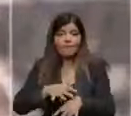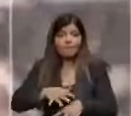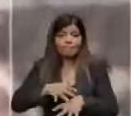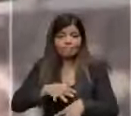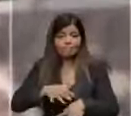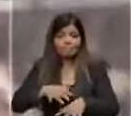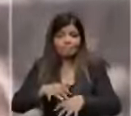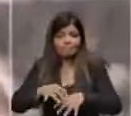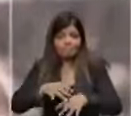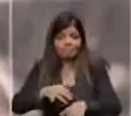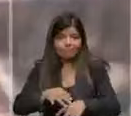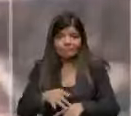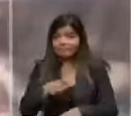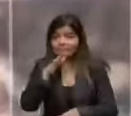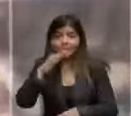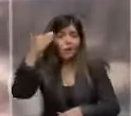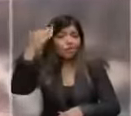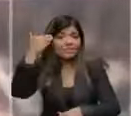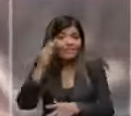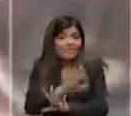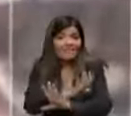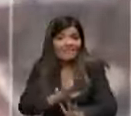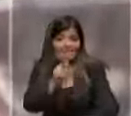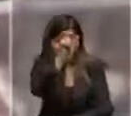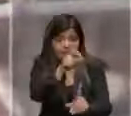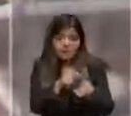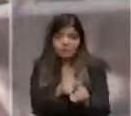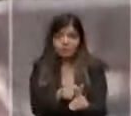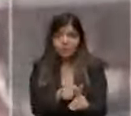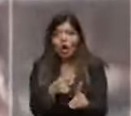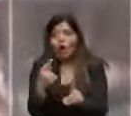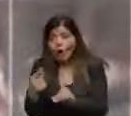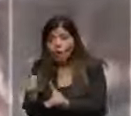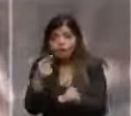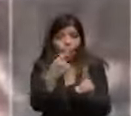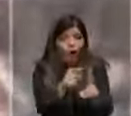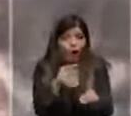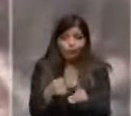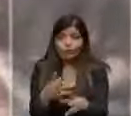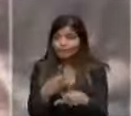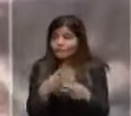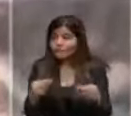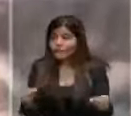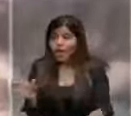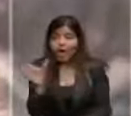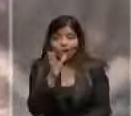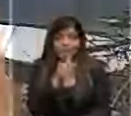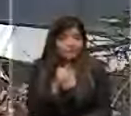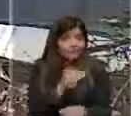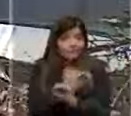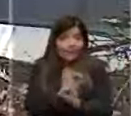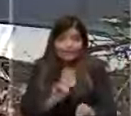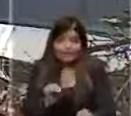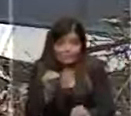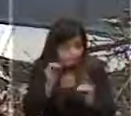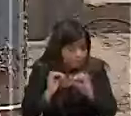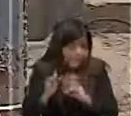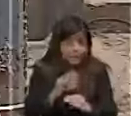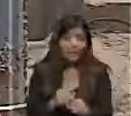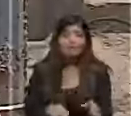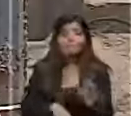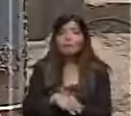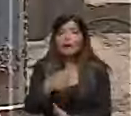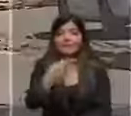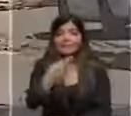Nada, nada, no se sabe nada de él. Así como mucha gente que está desaparecida acá, y no sabemos nada. Hay más de